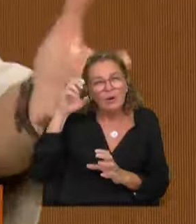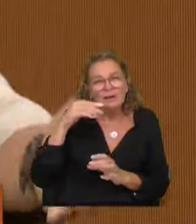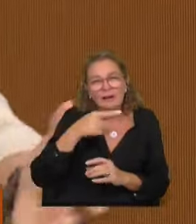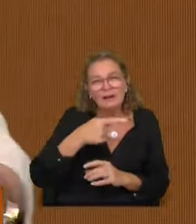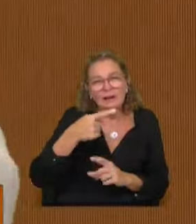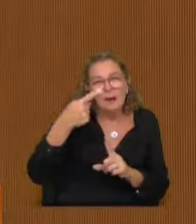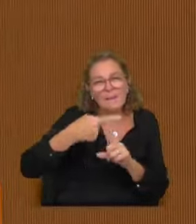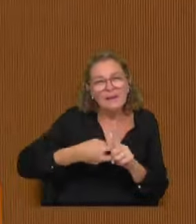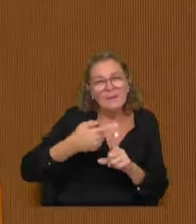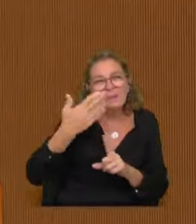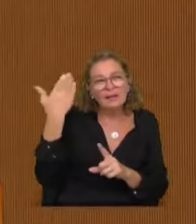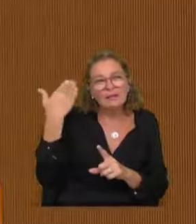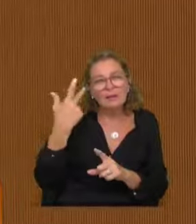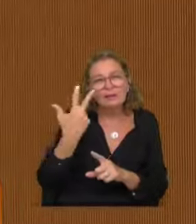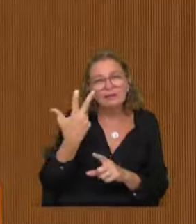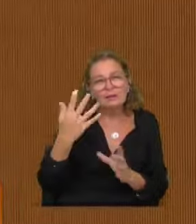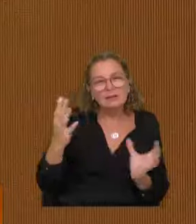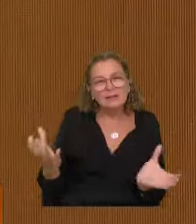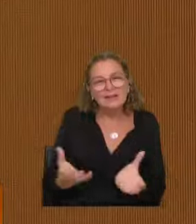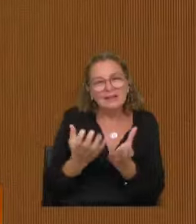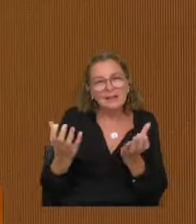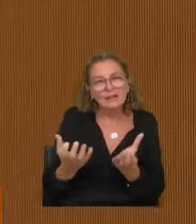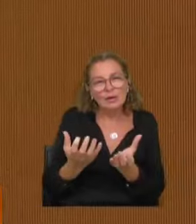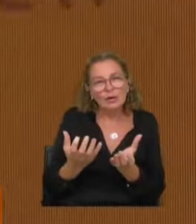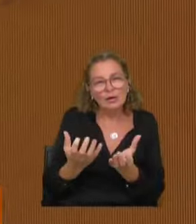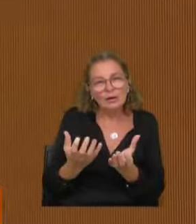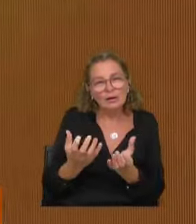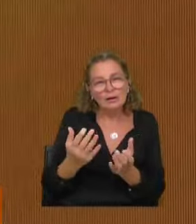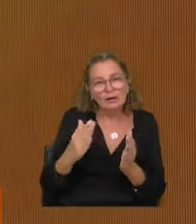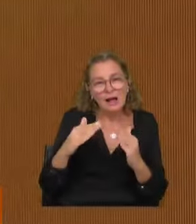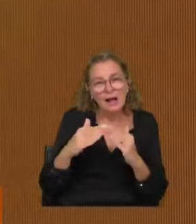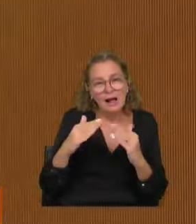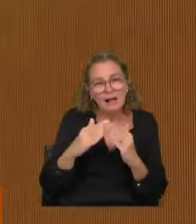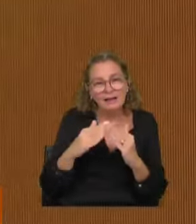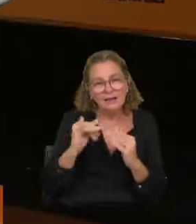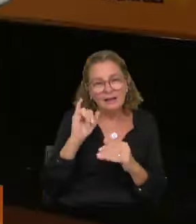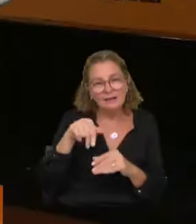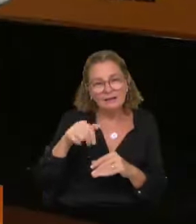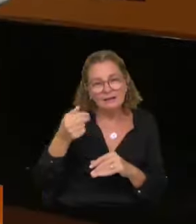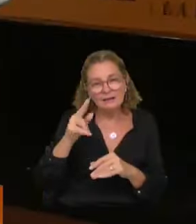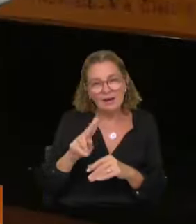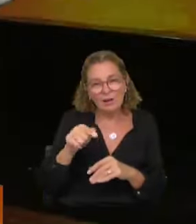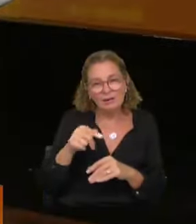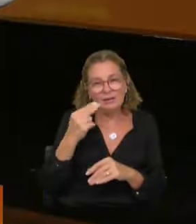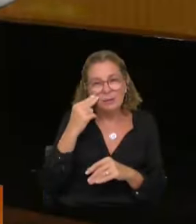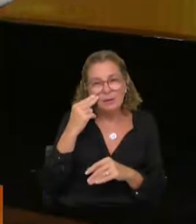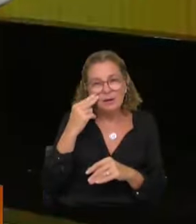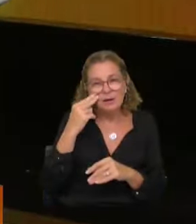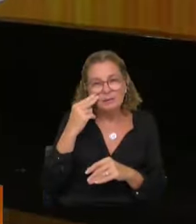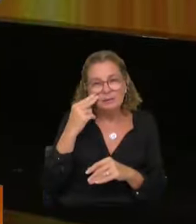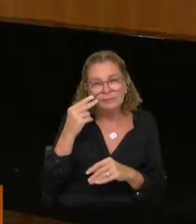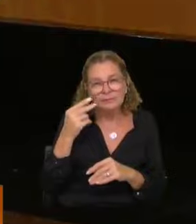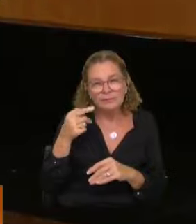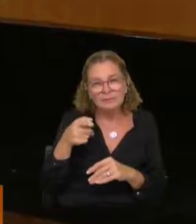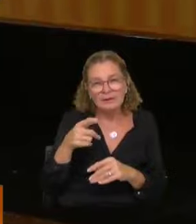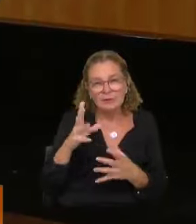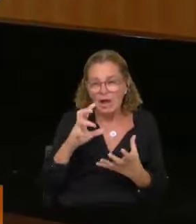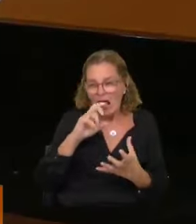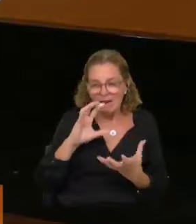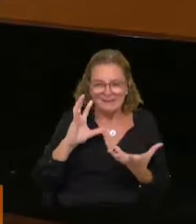el mes pasado hubo tres incendios en los en hogares de inau estos desbordes son crisis de auto progresividad